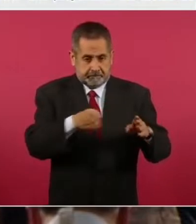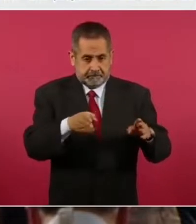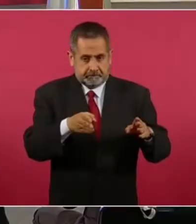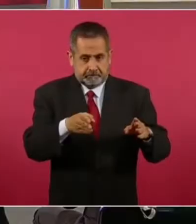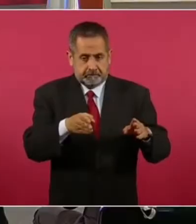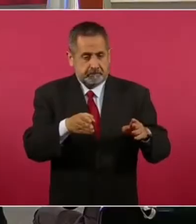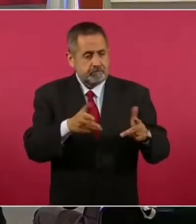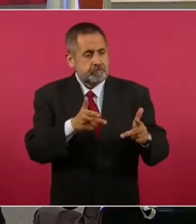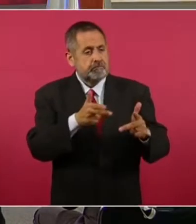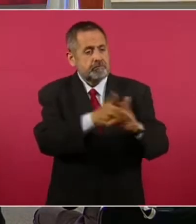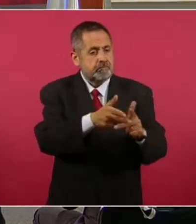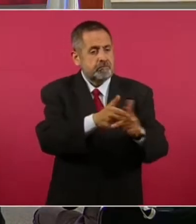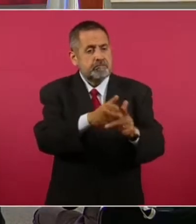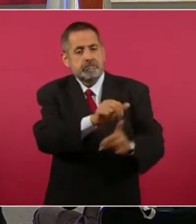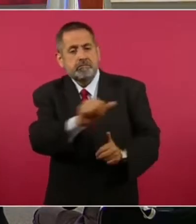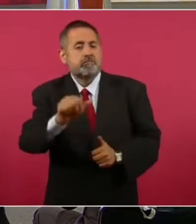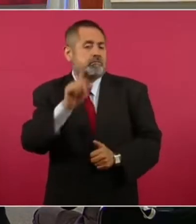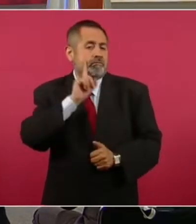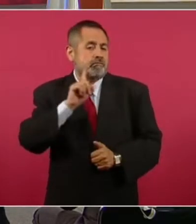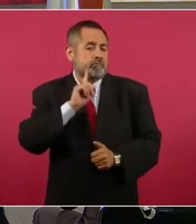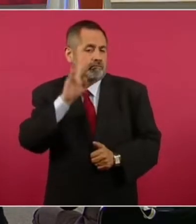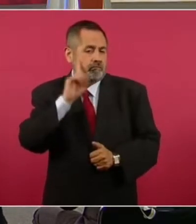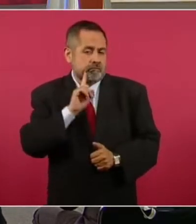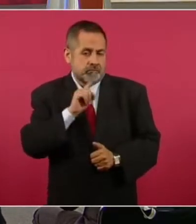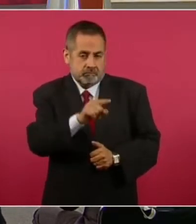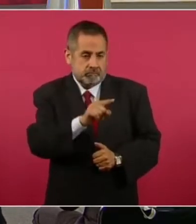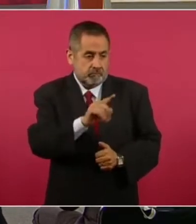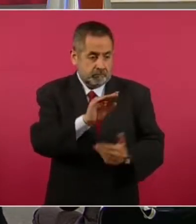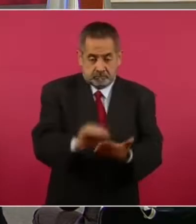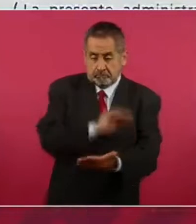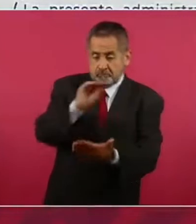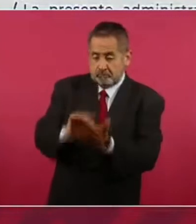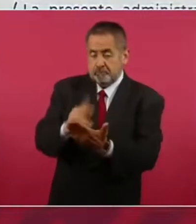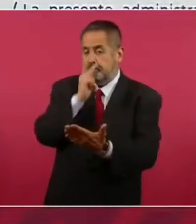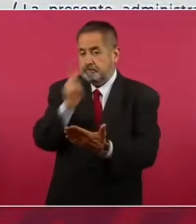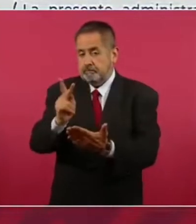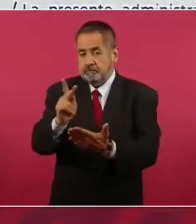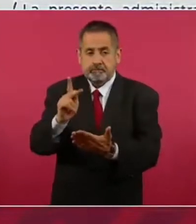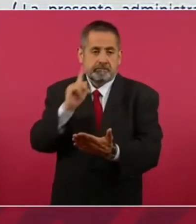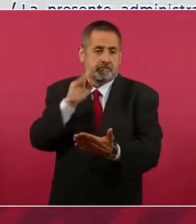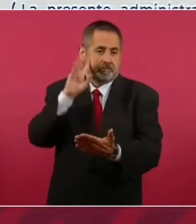el asesinato de mujeres se clasificaba como feminicidio.